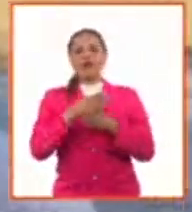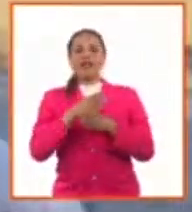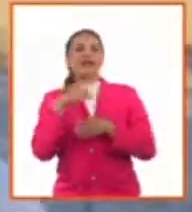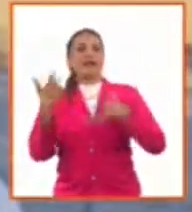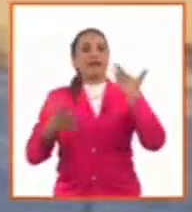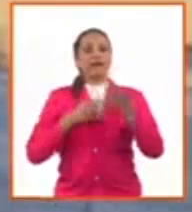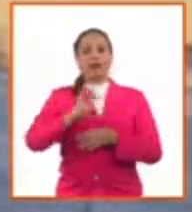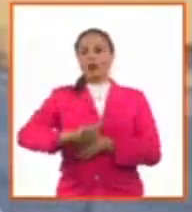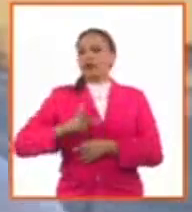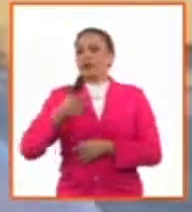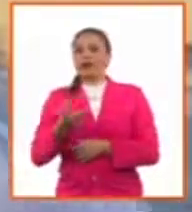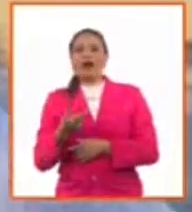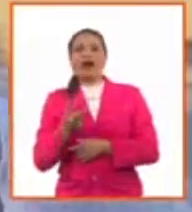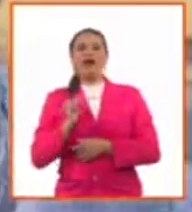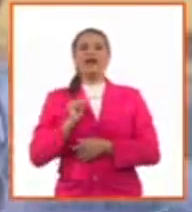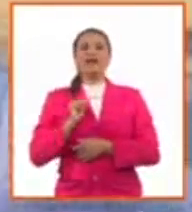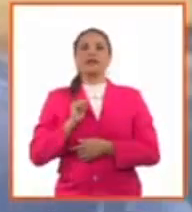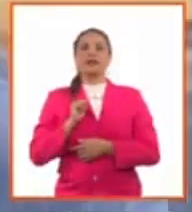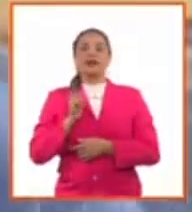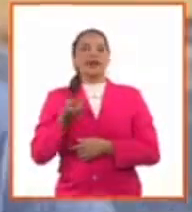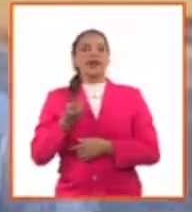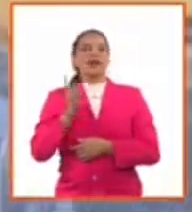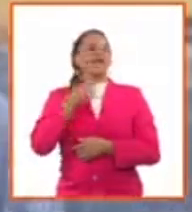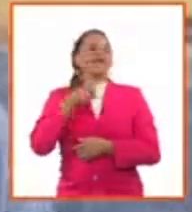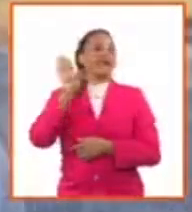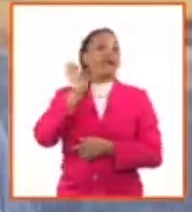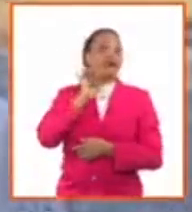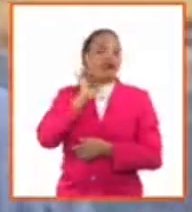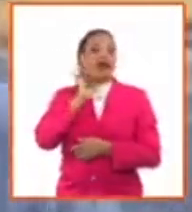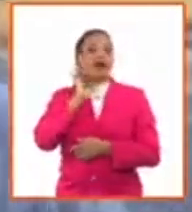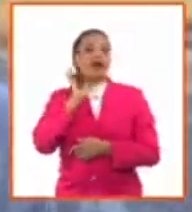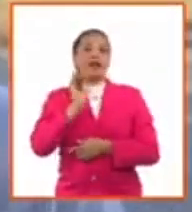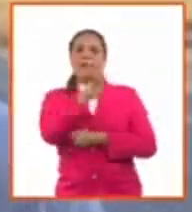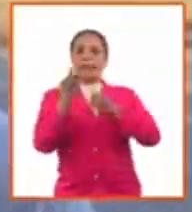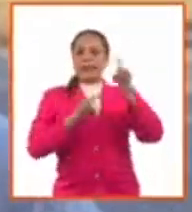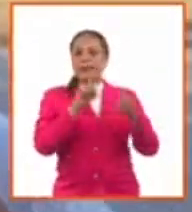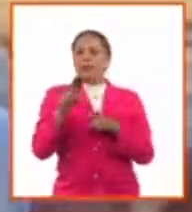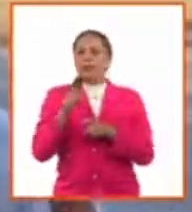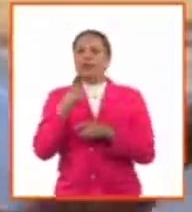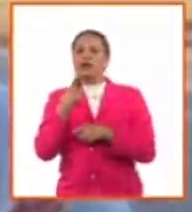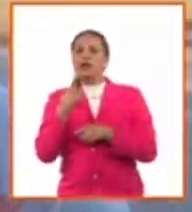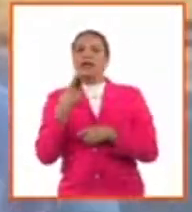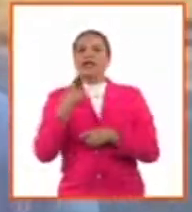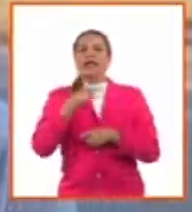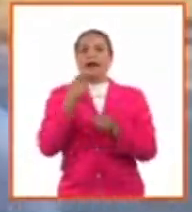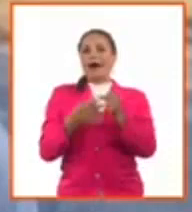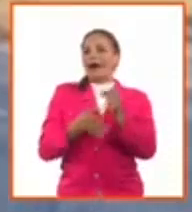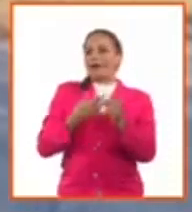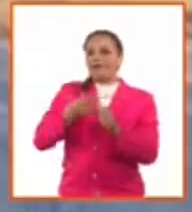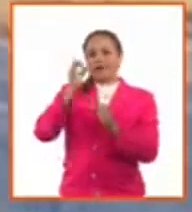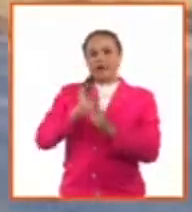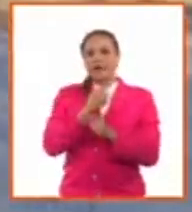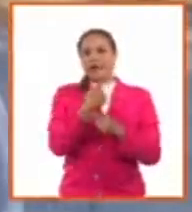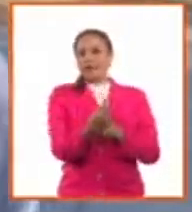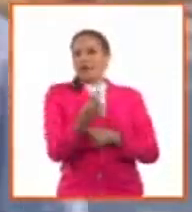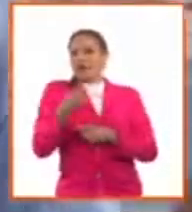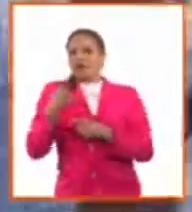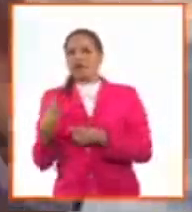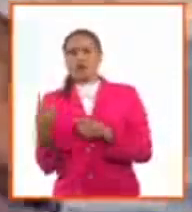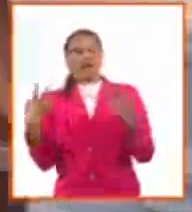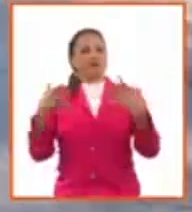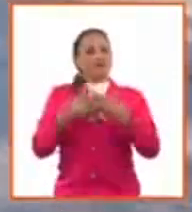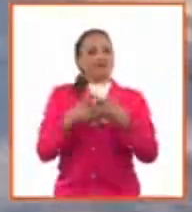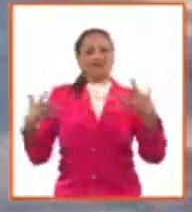diferentes actividades culturales, escuchar las opiniones de ellos, de los otros que estén allí, no solamente la FEU